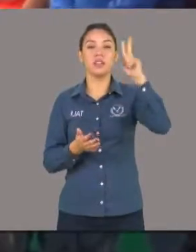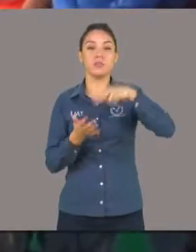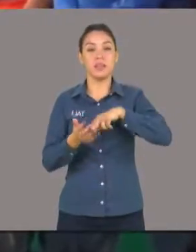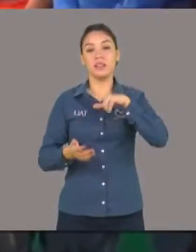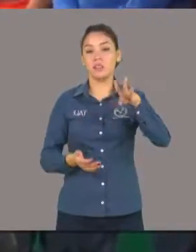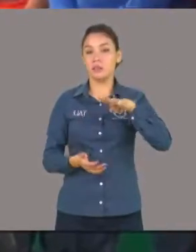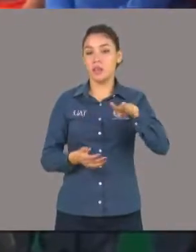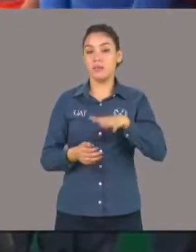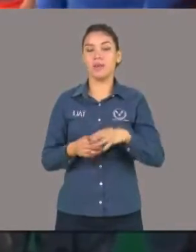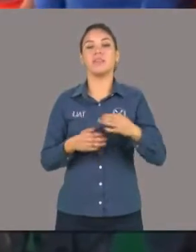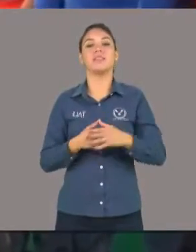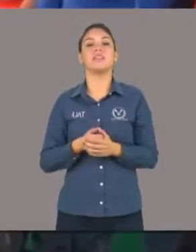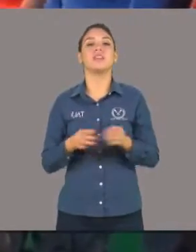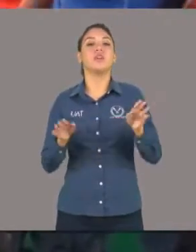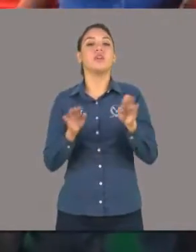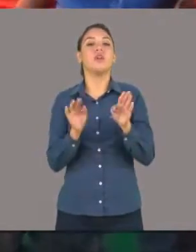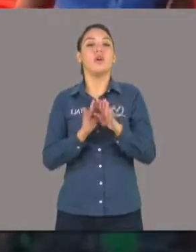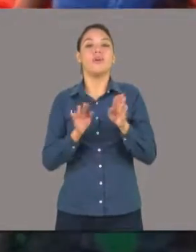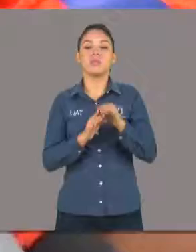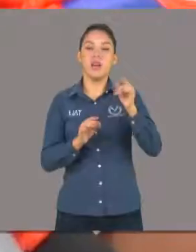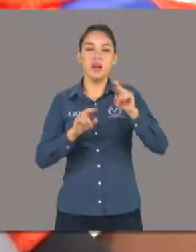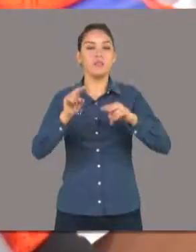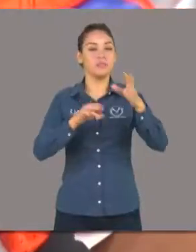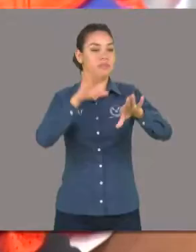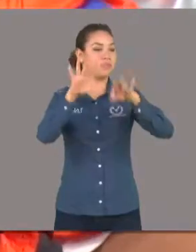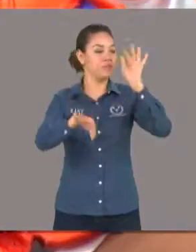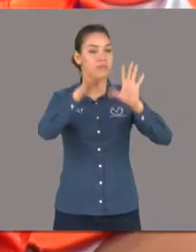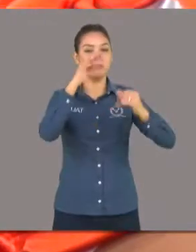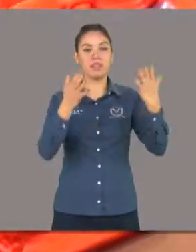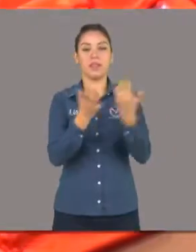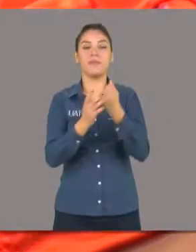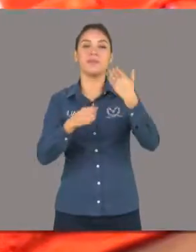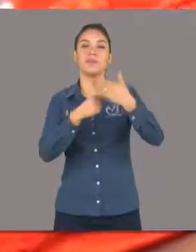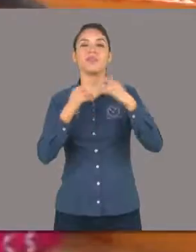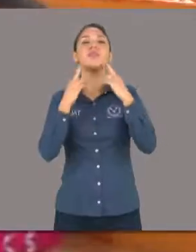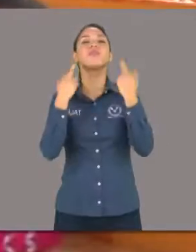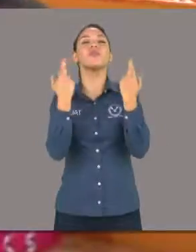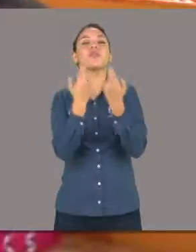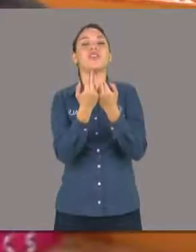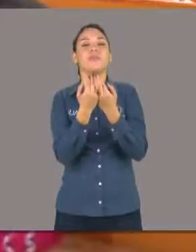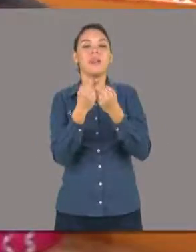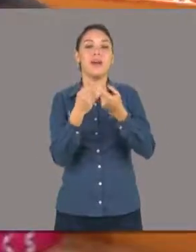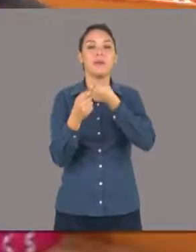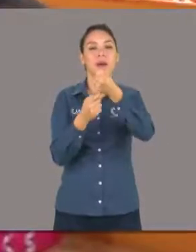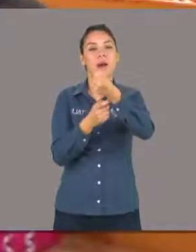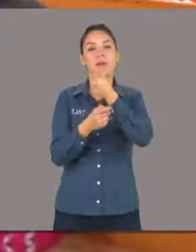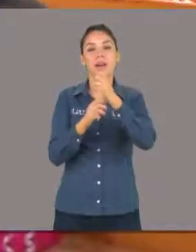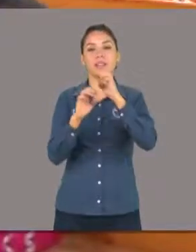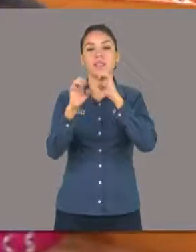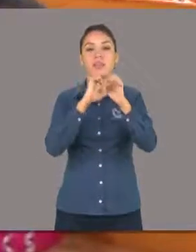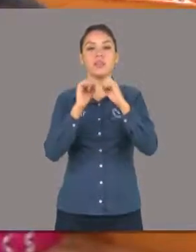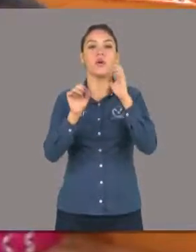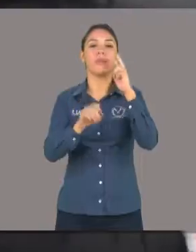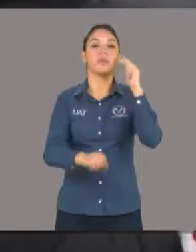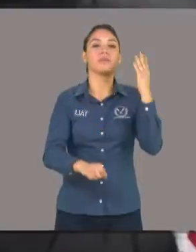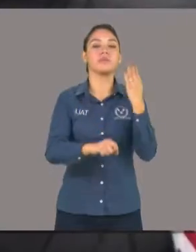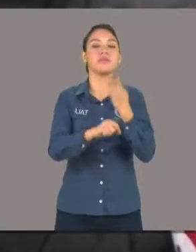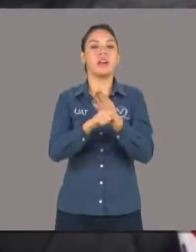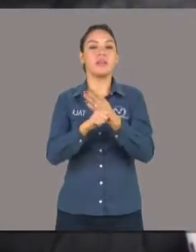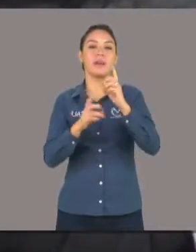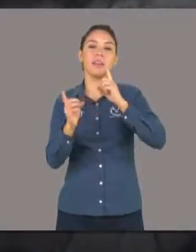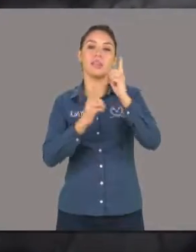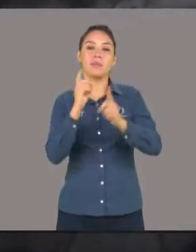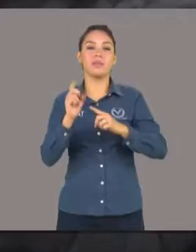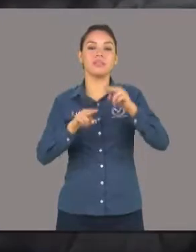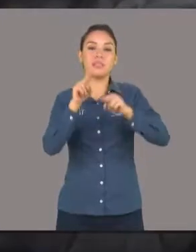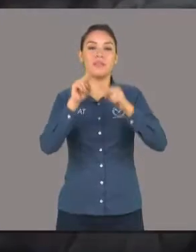hemos estado comentando en esta cápsula. Los premios se siguen dando. Hubo en el Centro de Excelencia de la UAD una rueda de prensa donde los responsables del deporte a